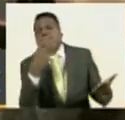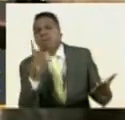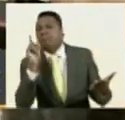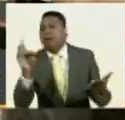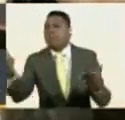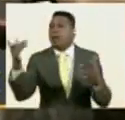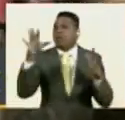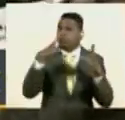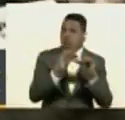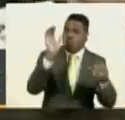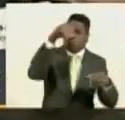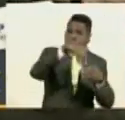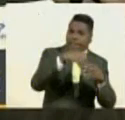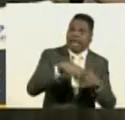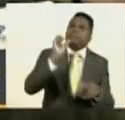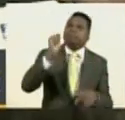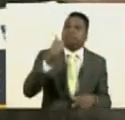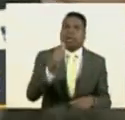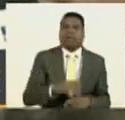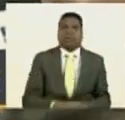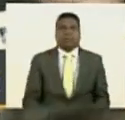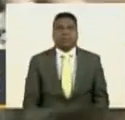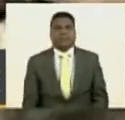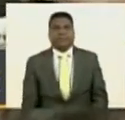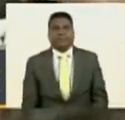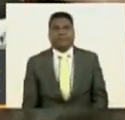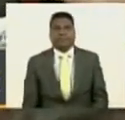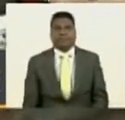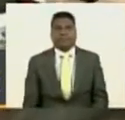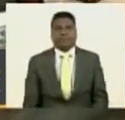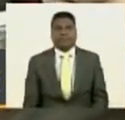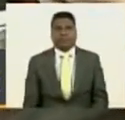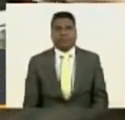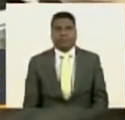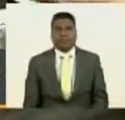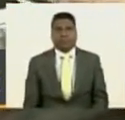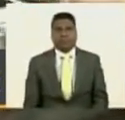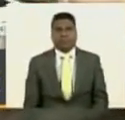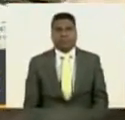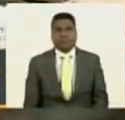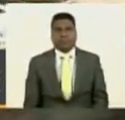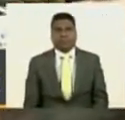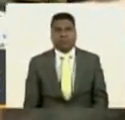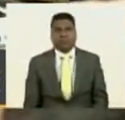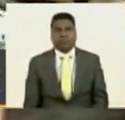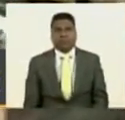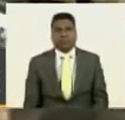directa, secreta y universal. Entonces, ha asumido una postura de mediador. Ministro, ¿el decreto está por encima de la